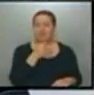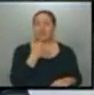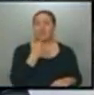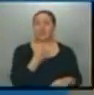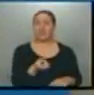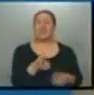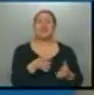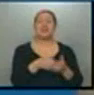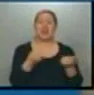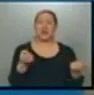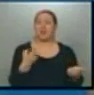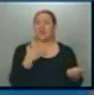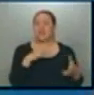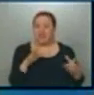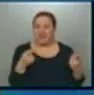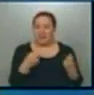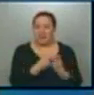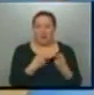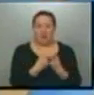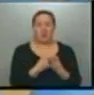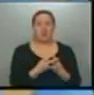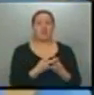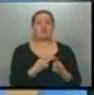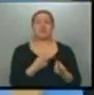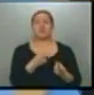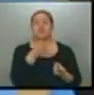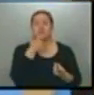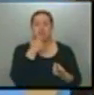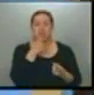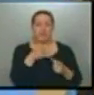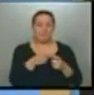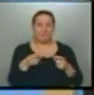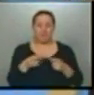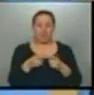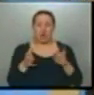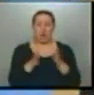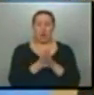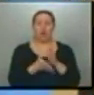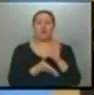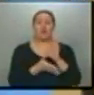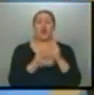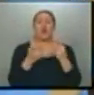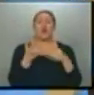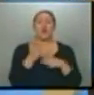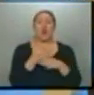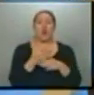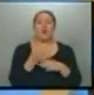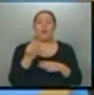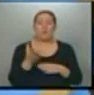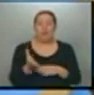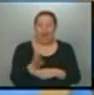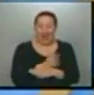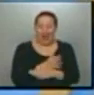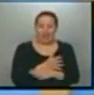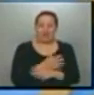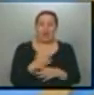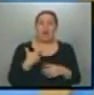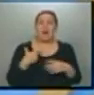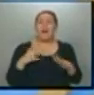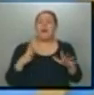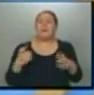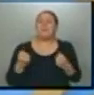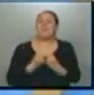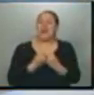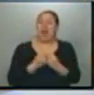dicen, ¿estaban peleados? Y ella dice, mirá, si vos sacás un pasaje con tu novia a Aruba unos días antes, peleados no